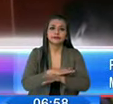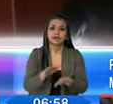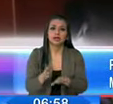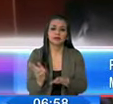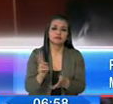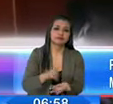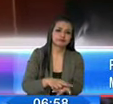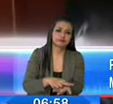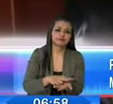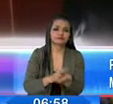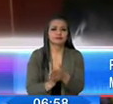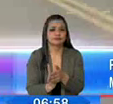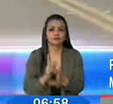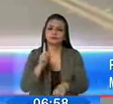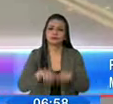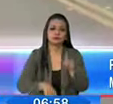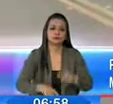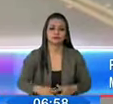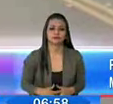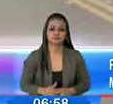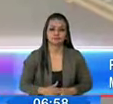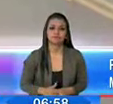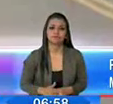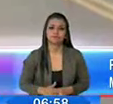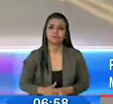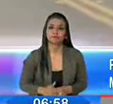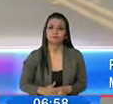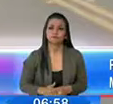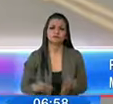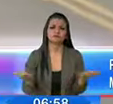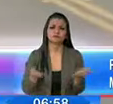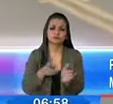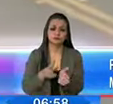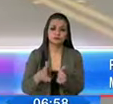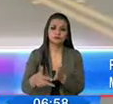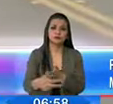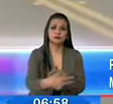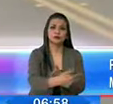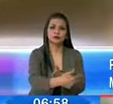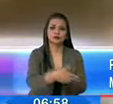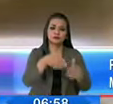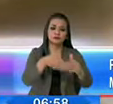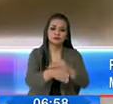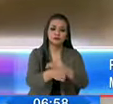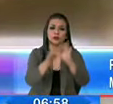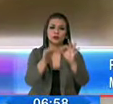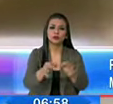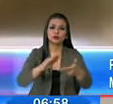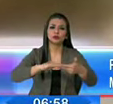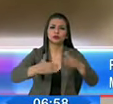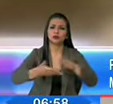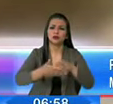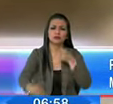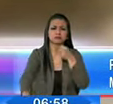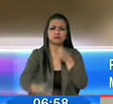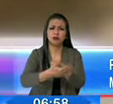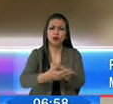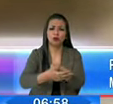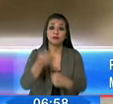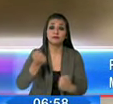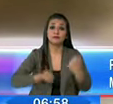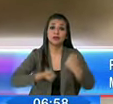levantar, pero no pudo. El hecho se produjo en esta curva, en el ingreso a la comunidad. Por la fuerza del impacto, el vehículo